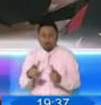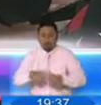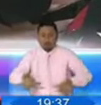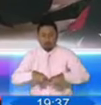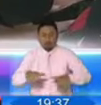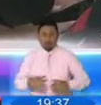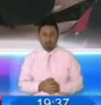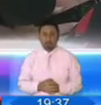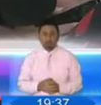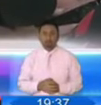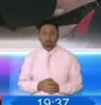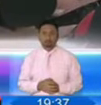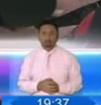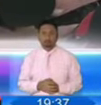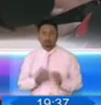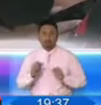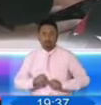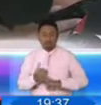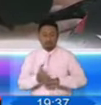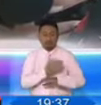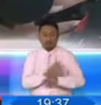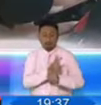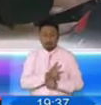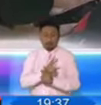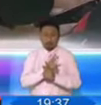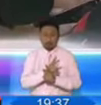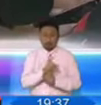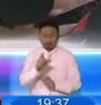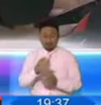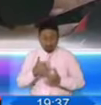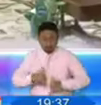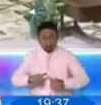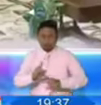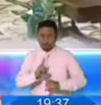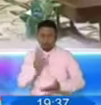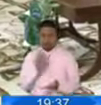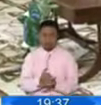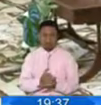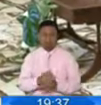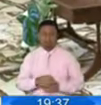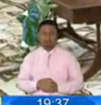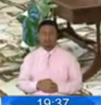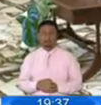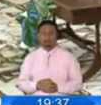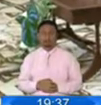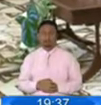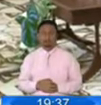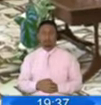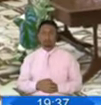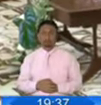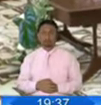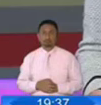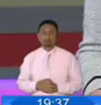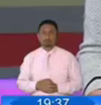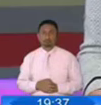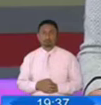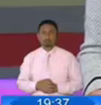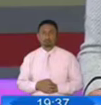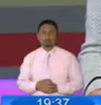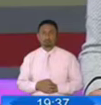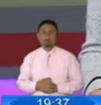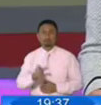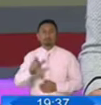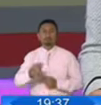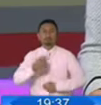daño a los seres humanos y poder prevenir que estos delitos sigan ocurriendo. En Quito informó Andrea Valareso. Comerciantes